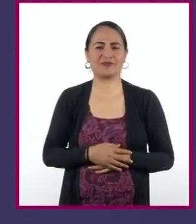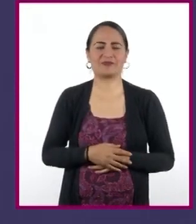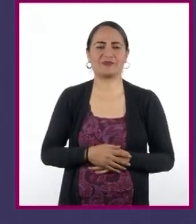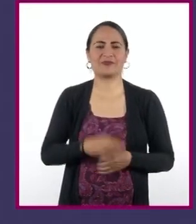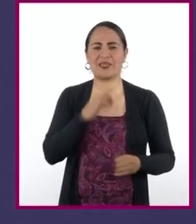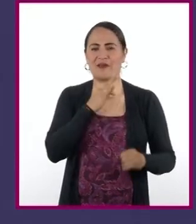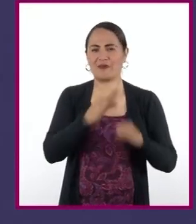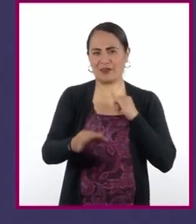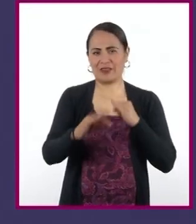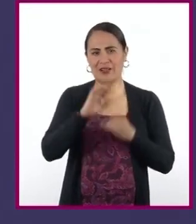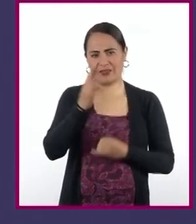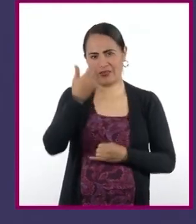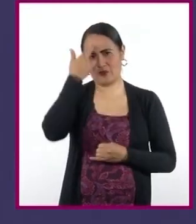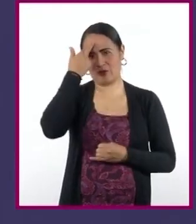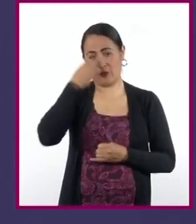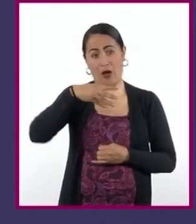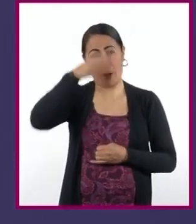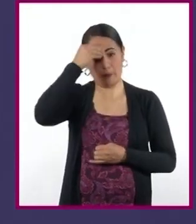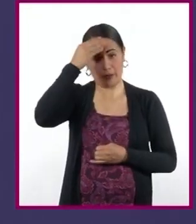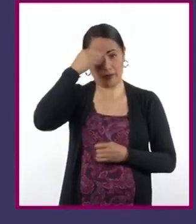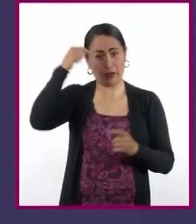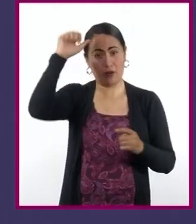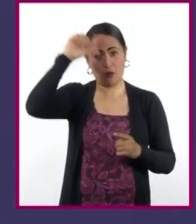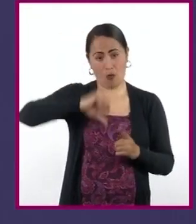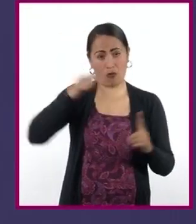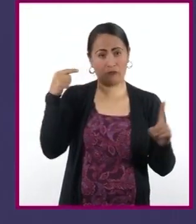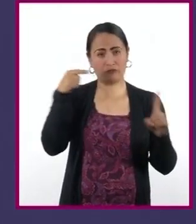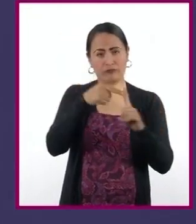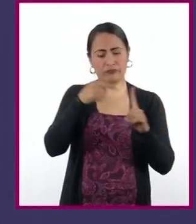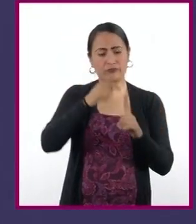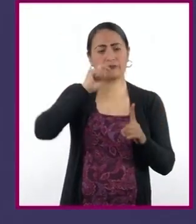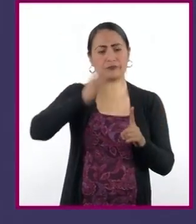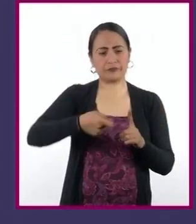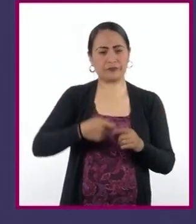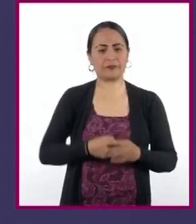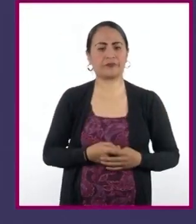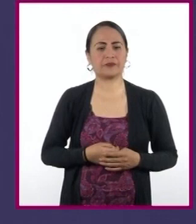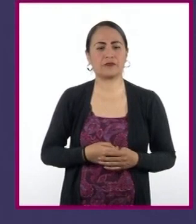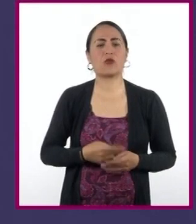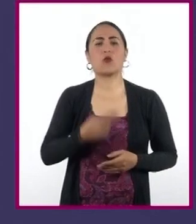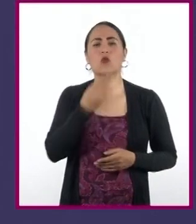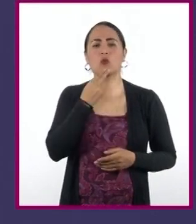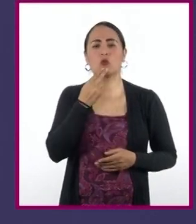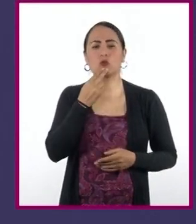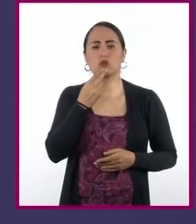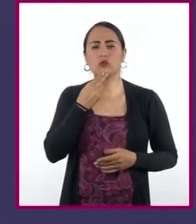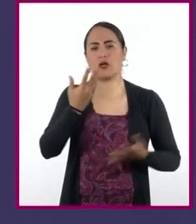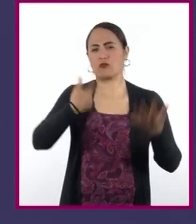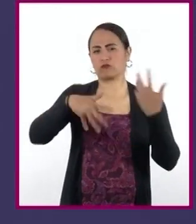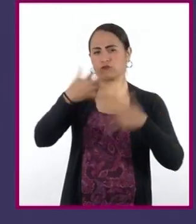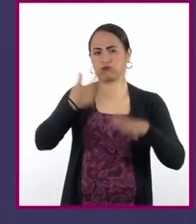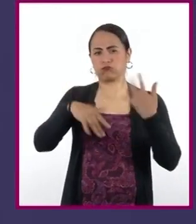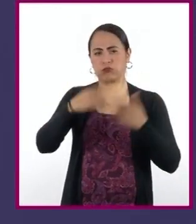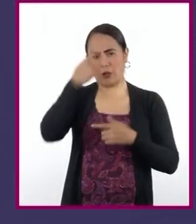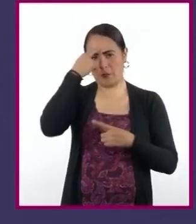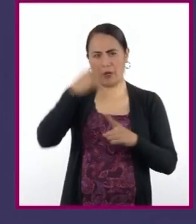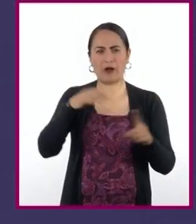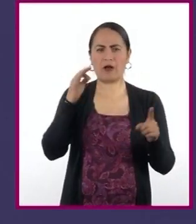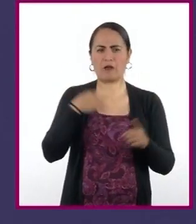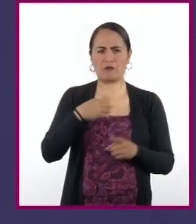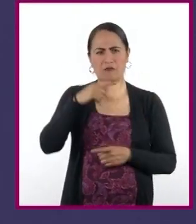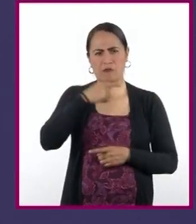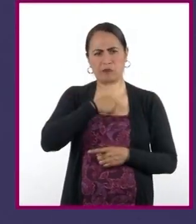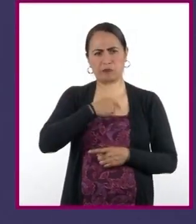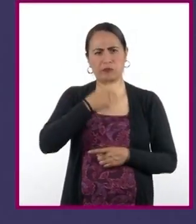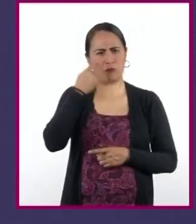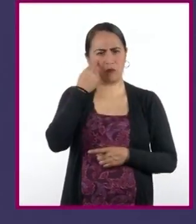último, les recuerdo que el aprendizaje esperado de esta sesión es: utiliza recursos discursivos para persuadir y defender su